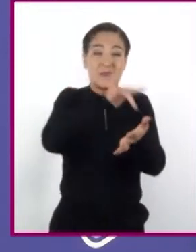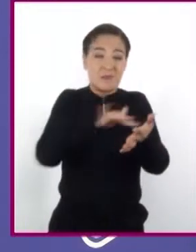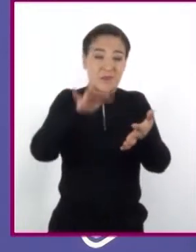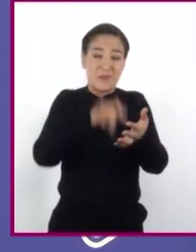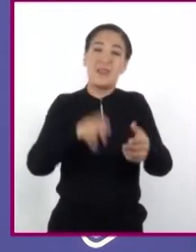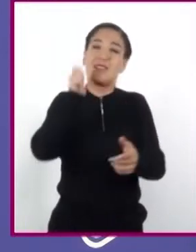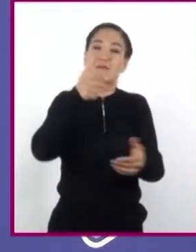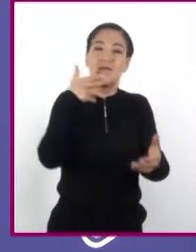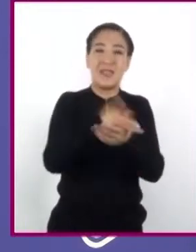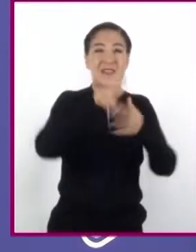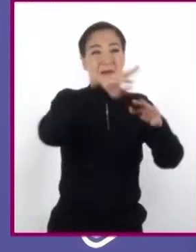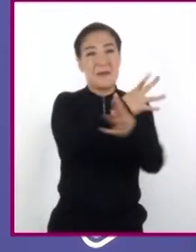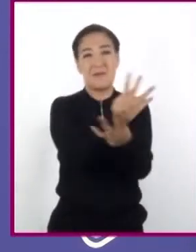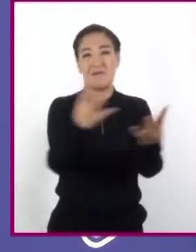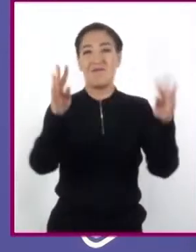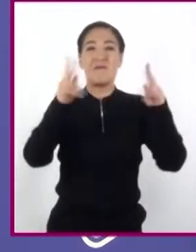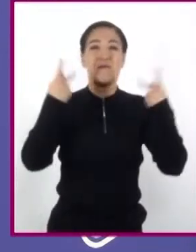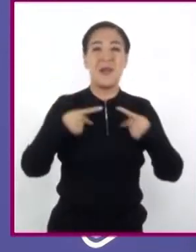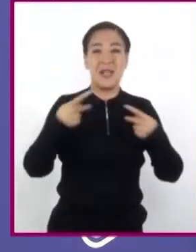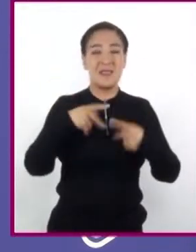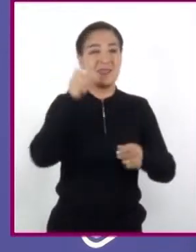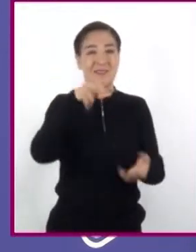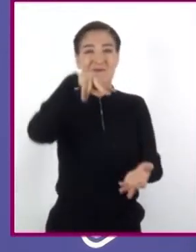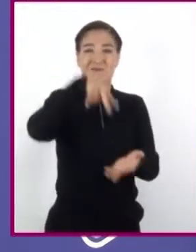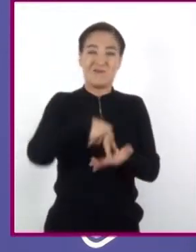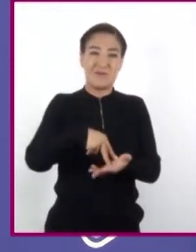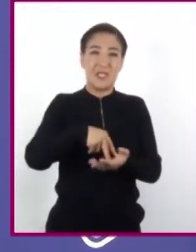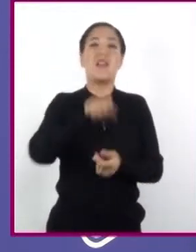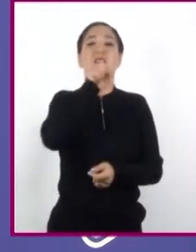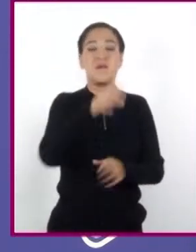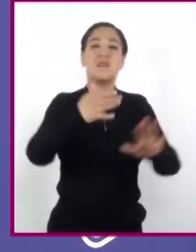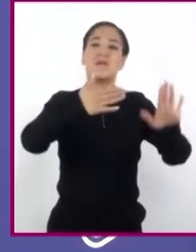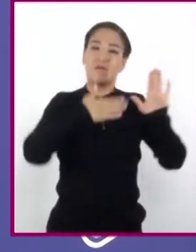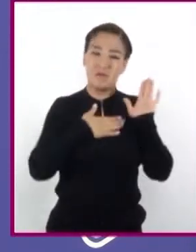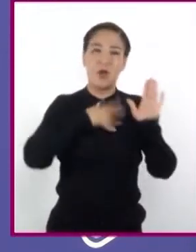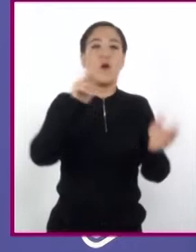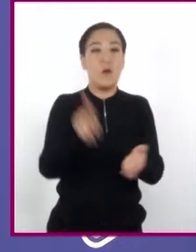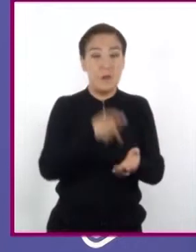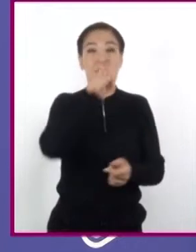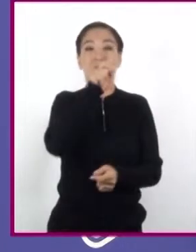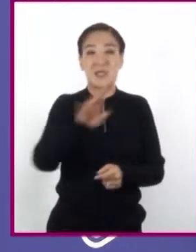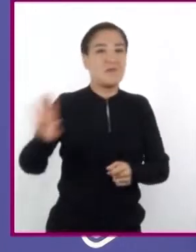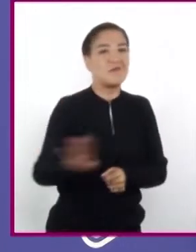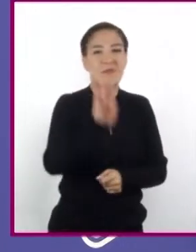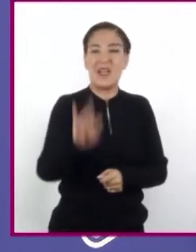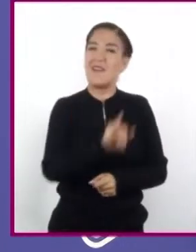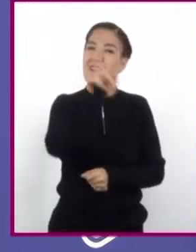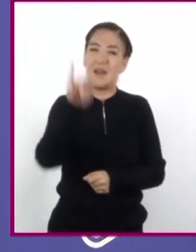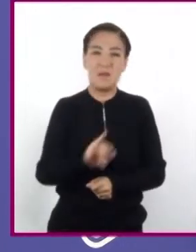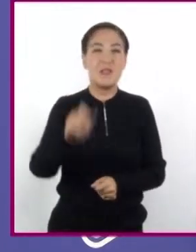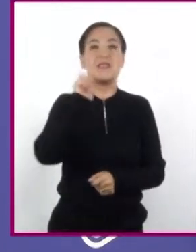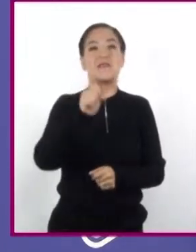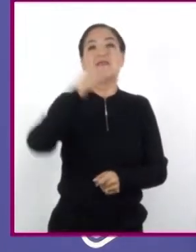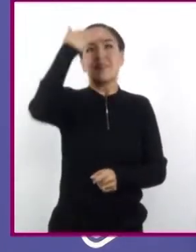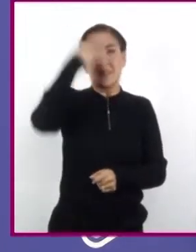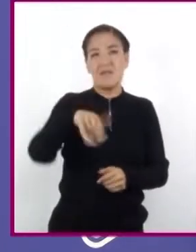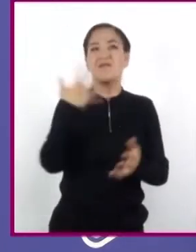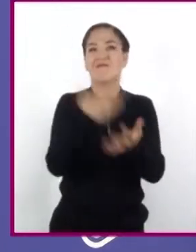la gente en aquel acto público y también prometió no volver a realizar hechizos ni decir que lo sabía